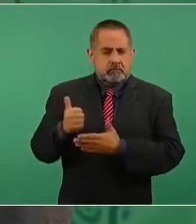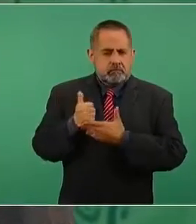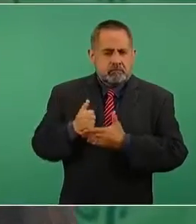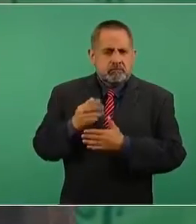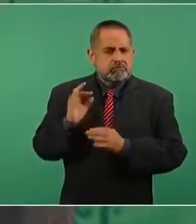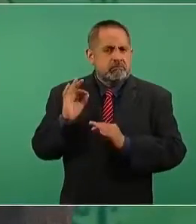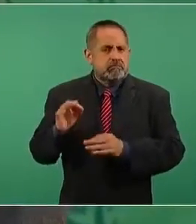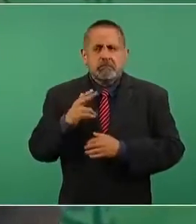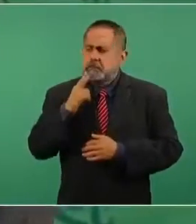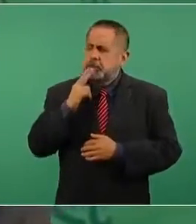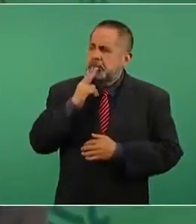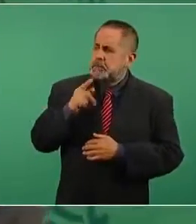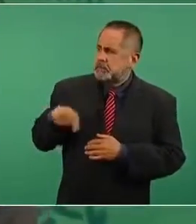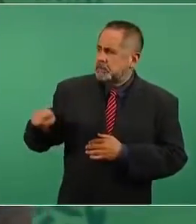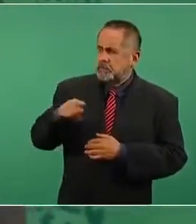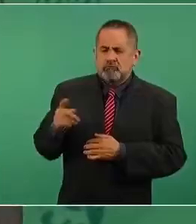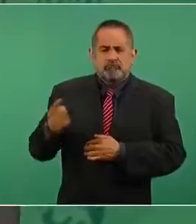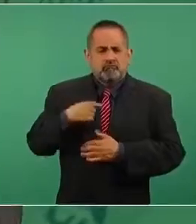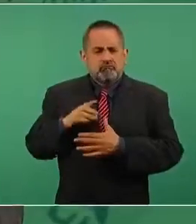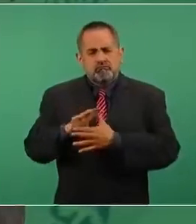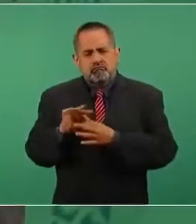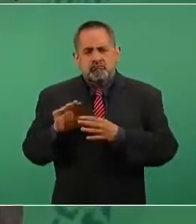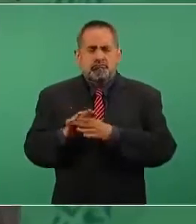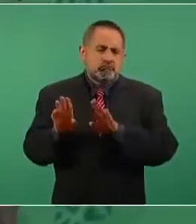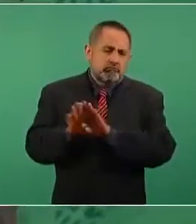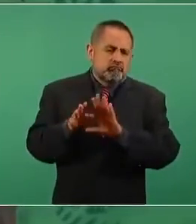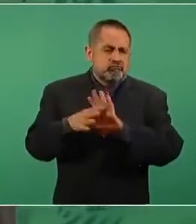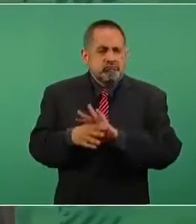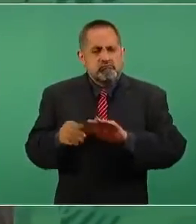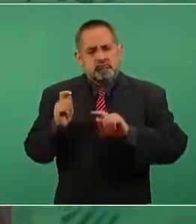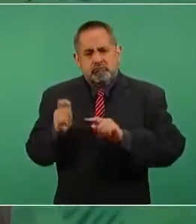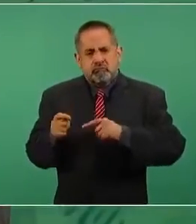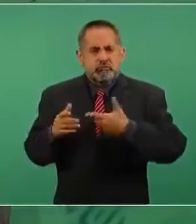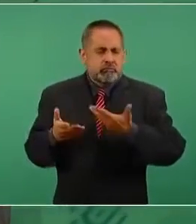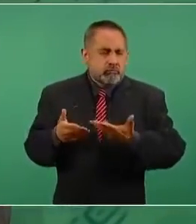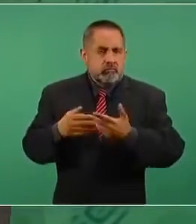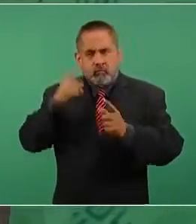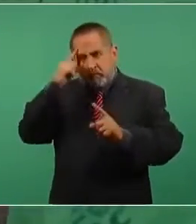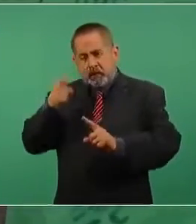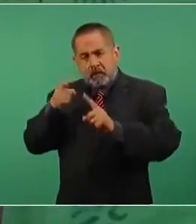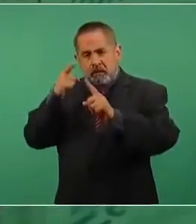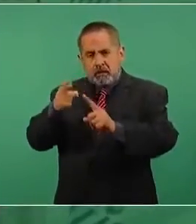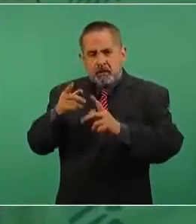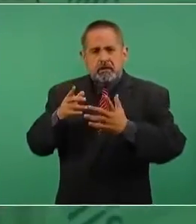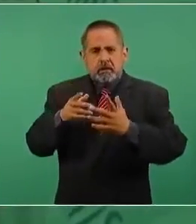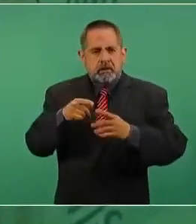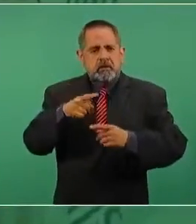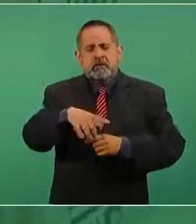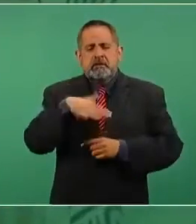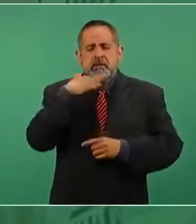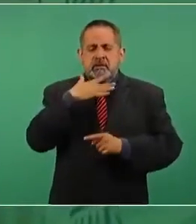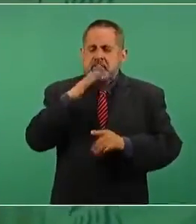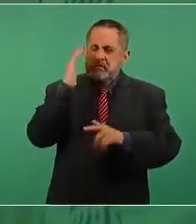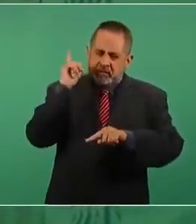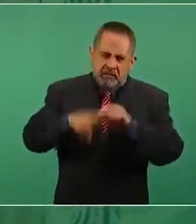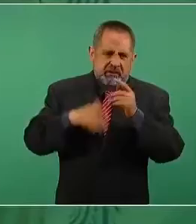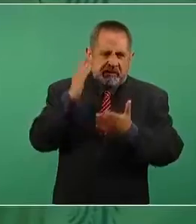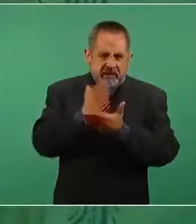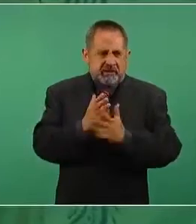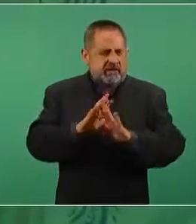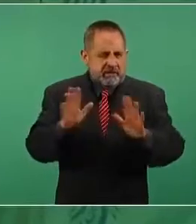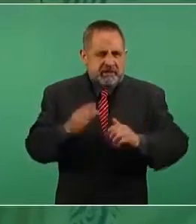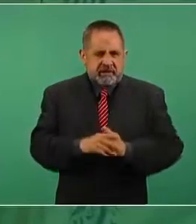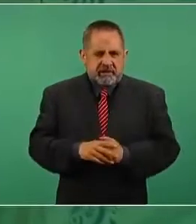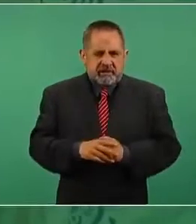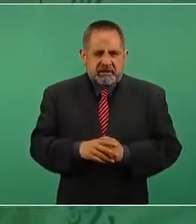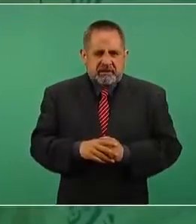para servir de puente y explicar, pues, de qué se trataba, que el objetivo era acabar con la corrupción,